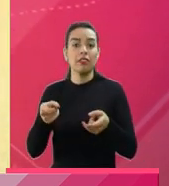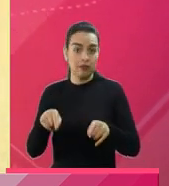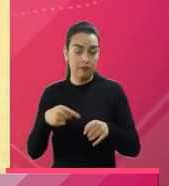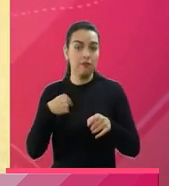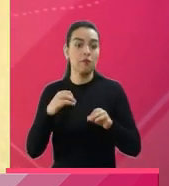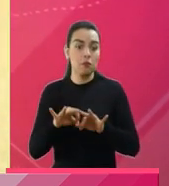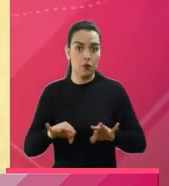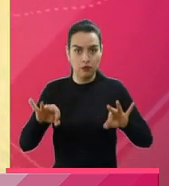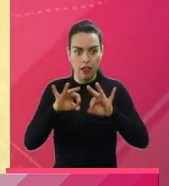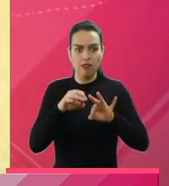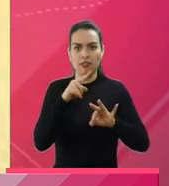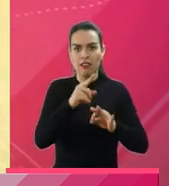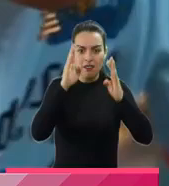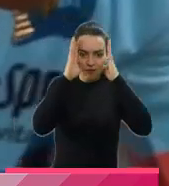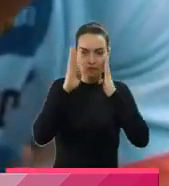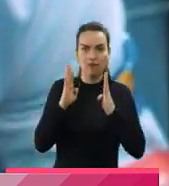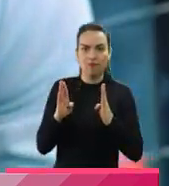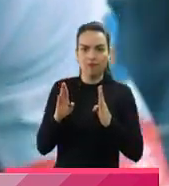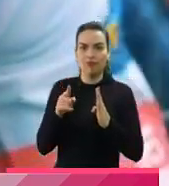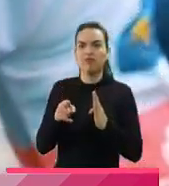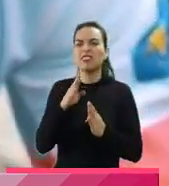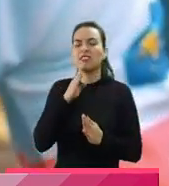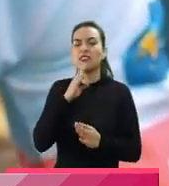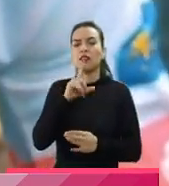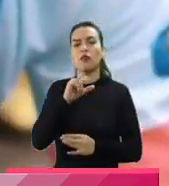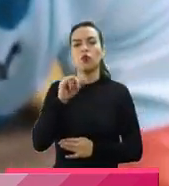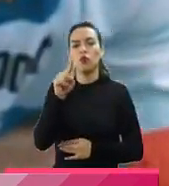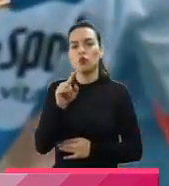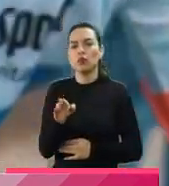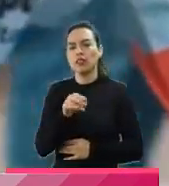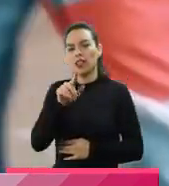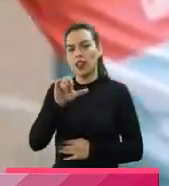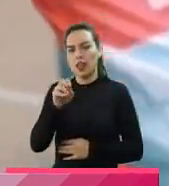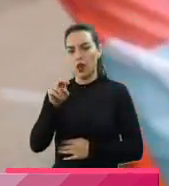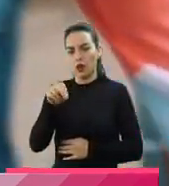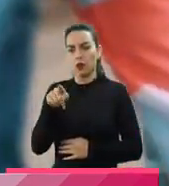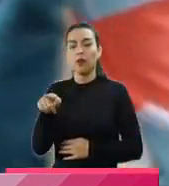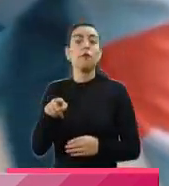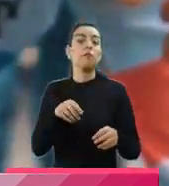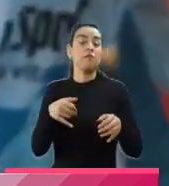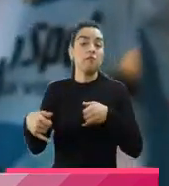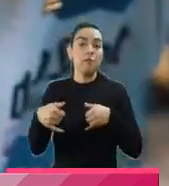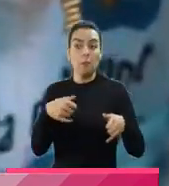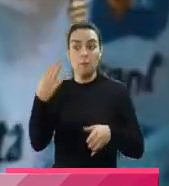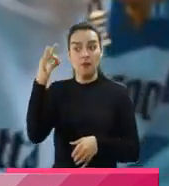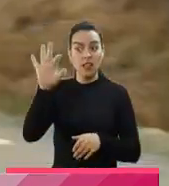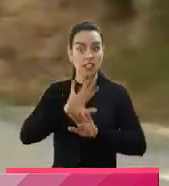pendiente de mí pues es Luis León Sánchez. Terminada su participación en el Tour de Francia, Superman López correrá la